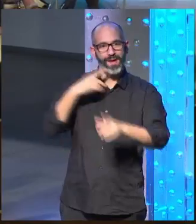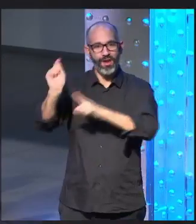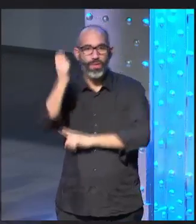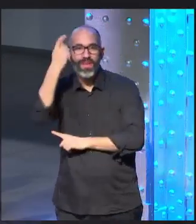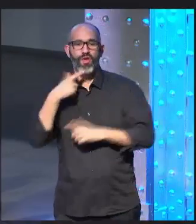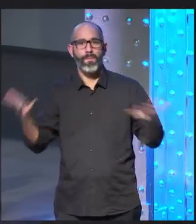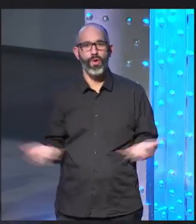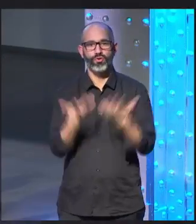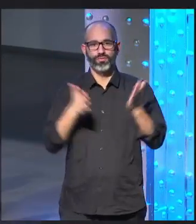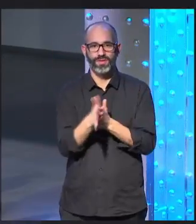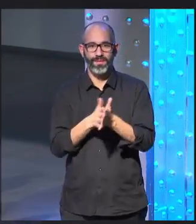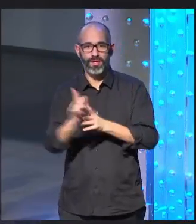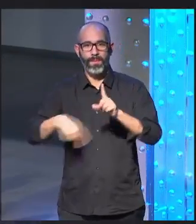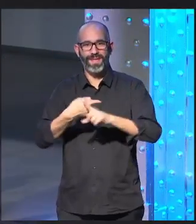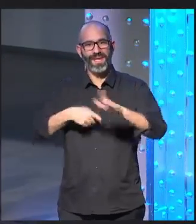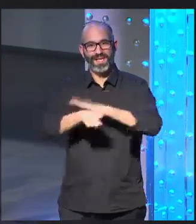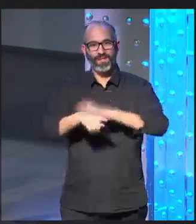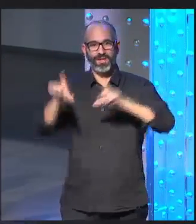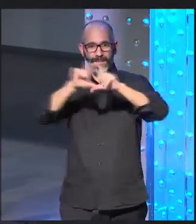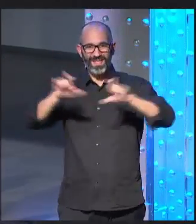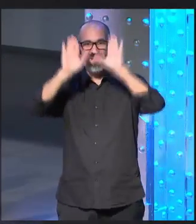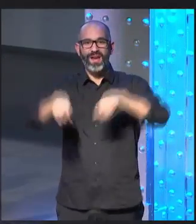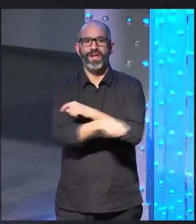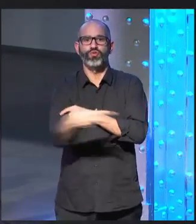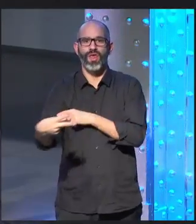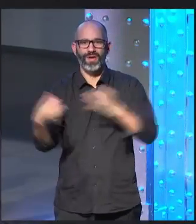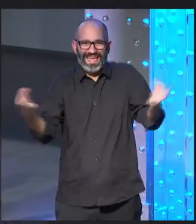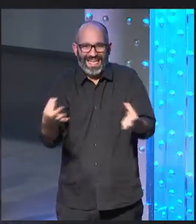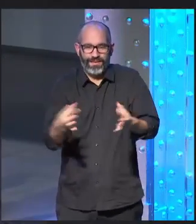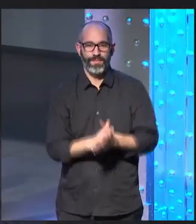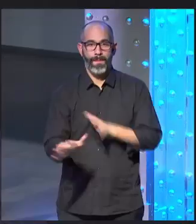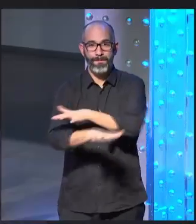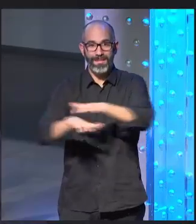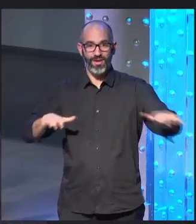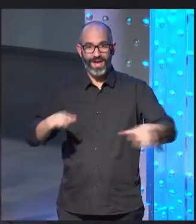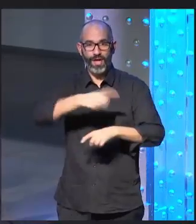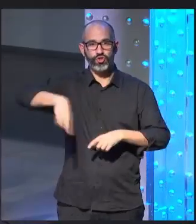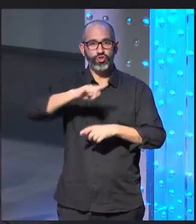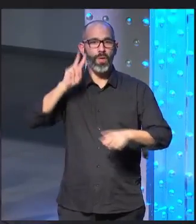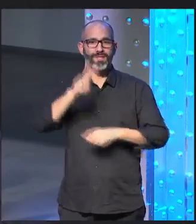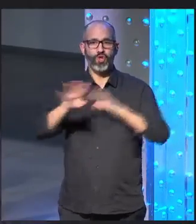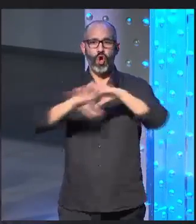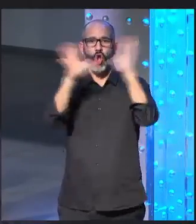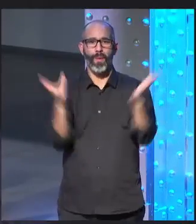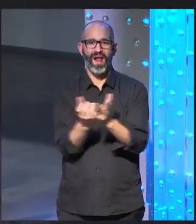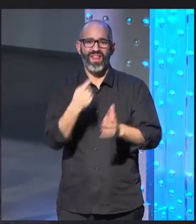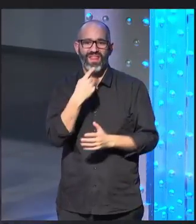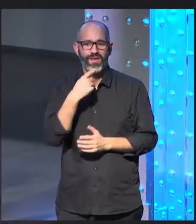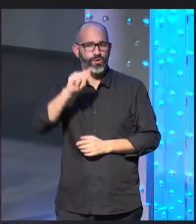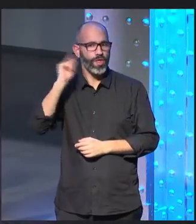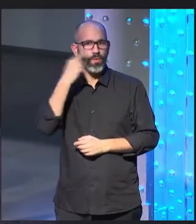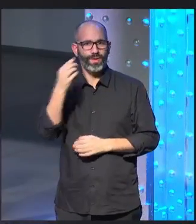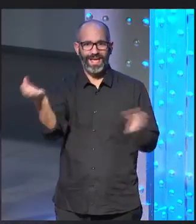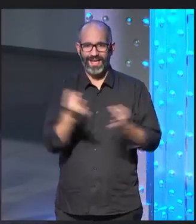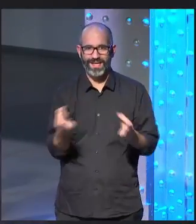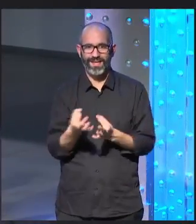mentoring, motivación y gestión de empresas. Y nos salió lo siguiente. Bueno, la mayoría, la visión global, pues nos dimos cuenta